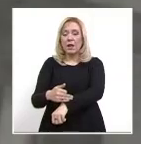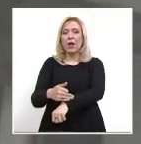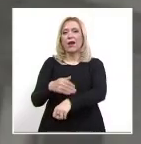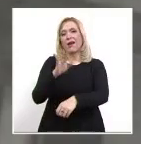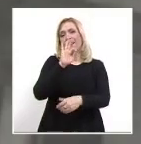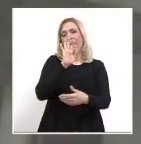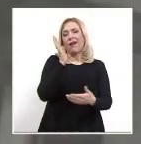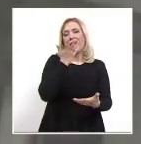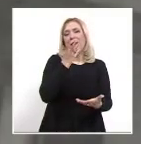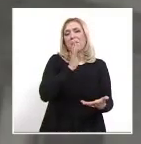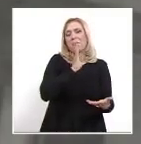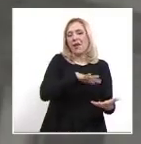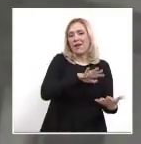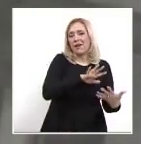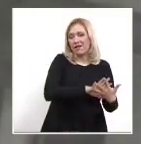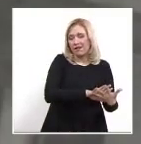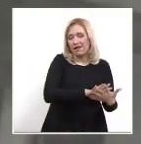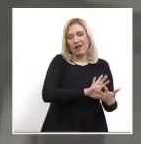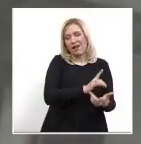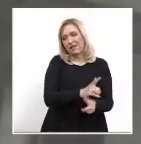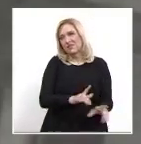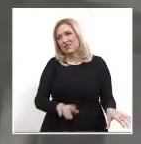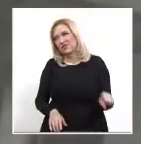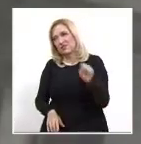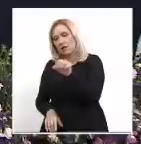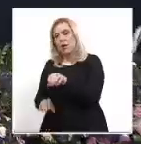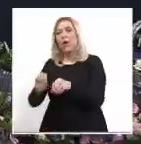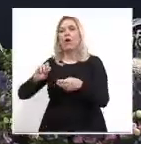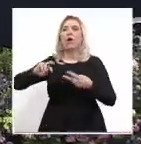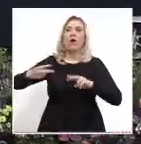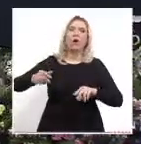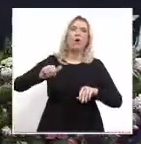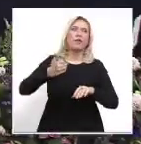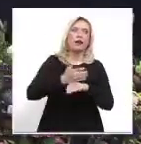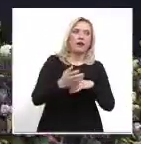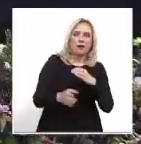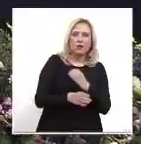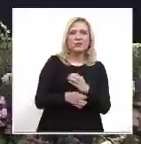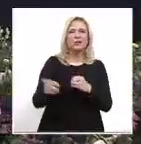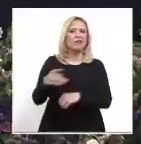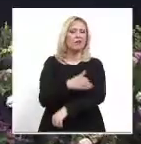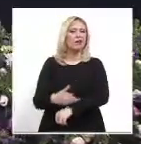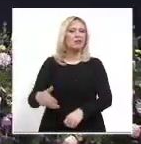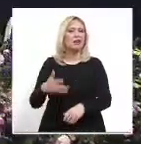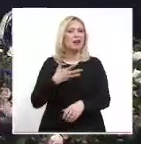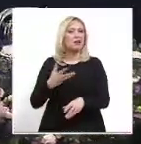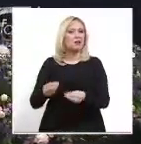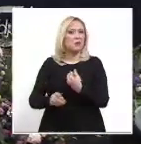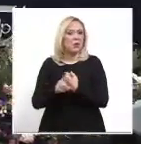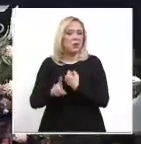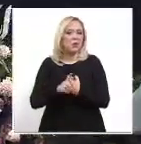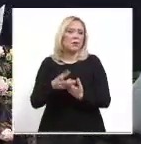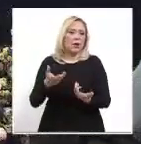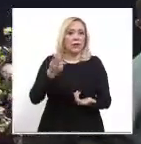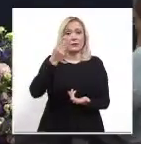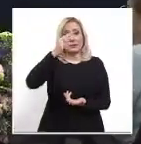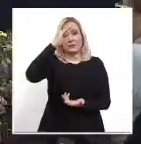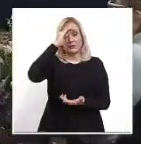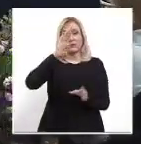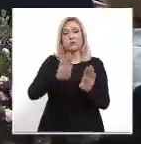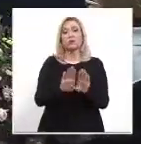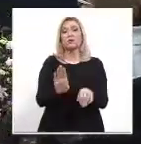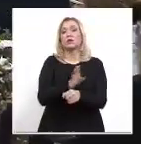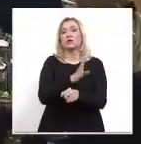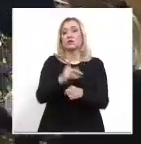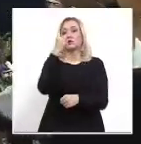atendemos al interés superior de la niñez y buscamos alternativas. Durante una mesa de análisis sobre el interés superior de la